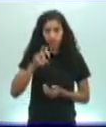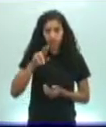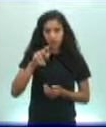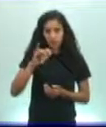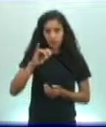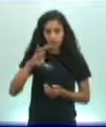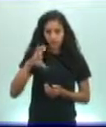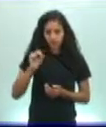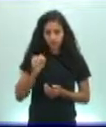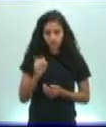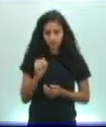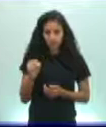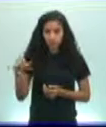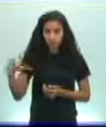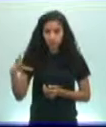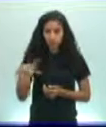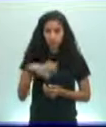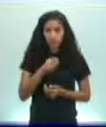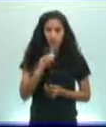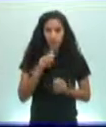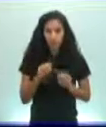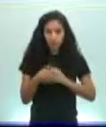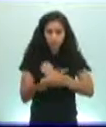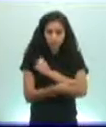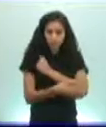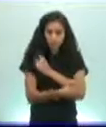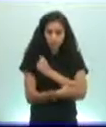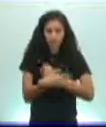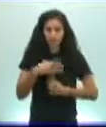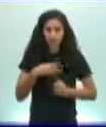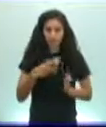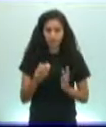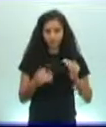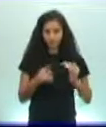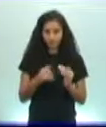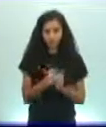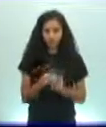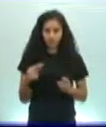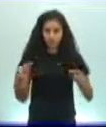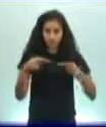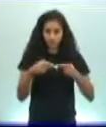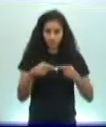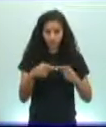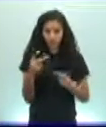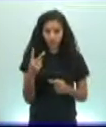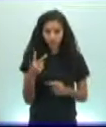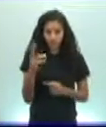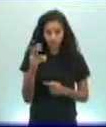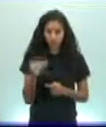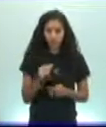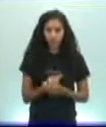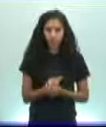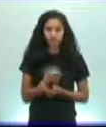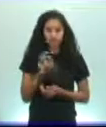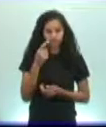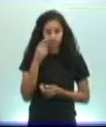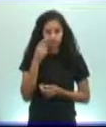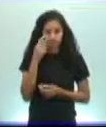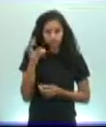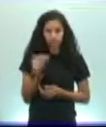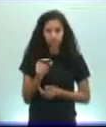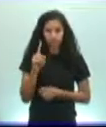Los vértices son todas las esquinas del cubo o es el punto en donde se unen 3 aristas. Vamos a ver cuántos vértices